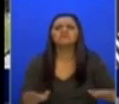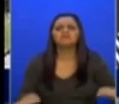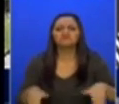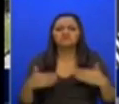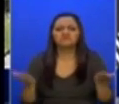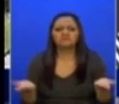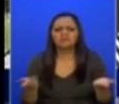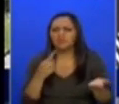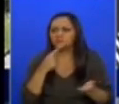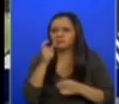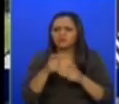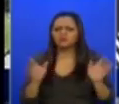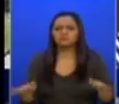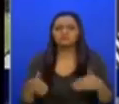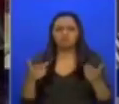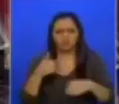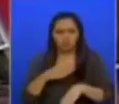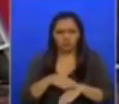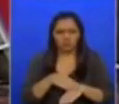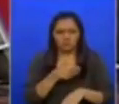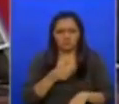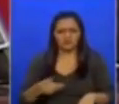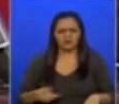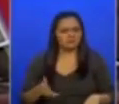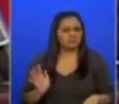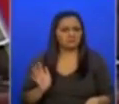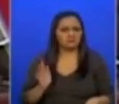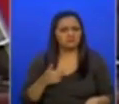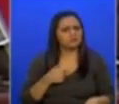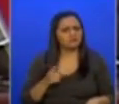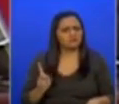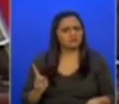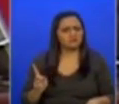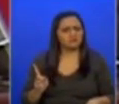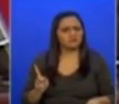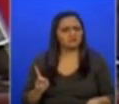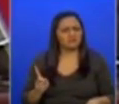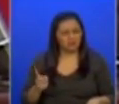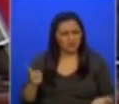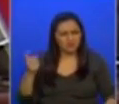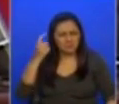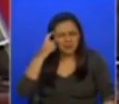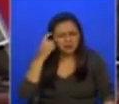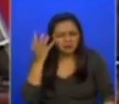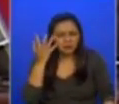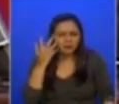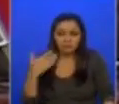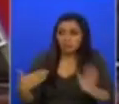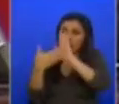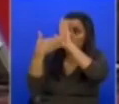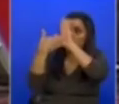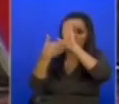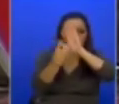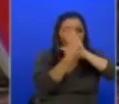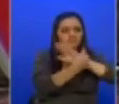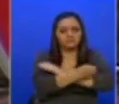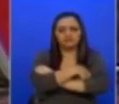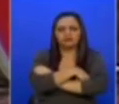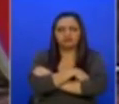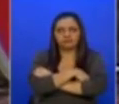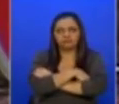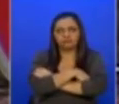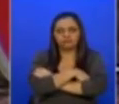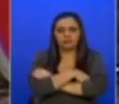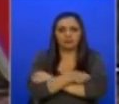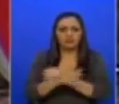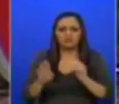para decirle a la población que es el presidente el que ha ofrecido el relleno. ¿Se imaginan lo que tenemos que enfrentar? Esto nos recuerda el viejo país,